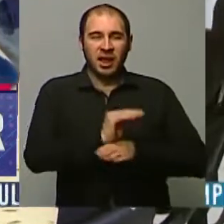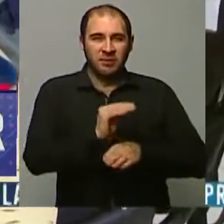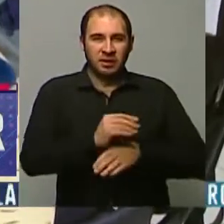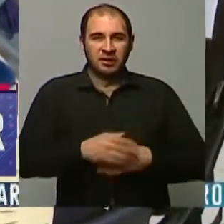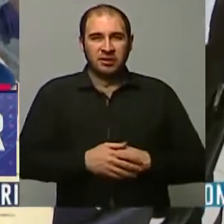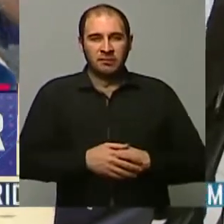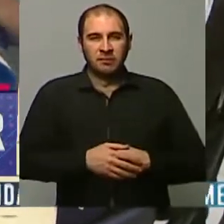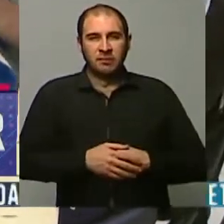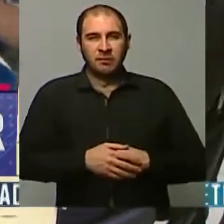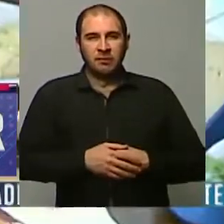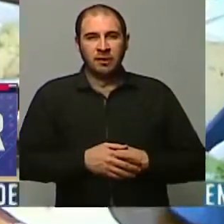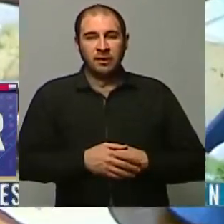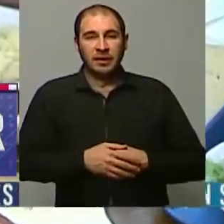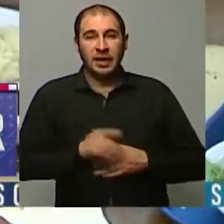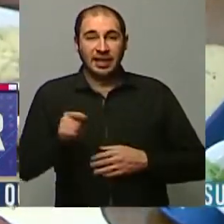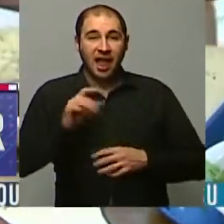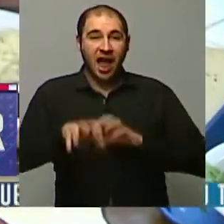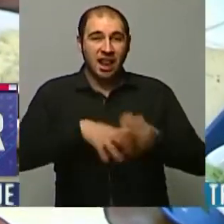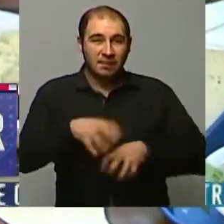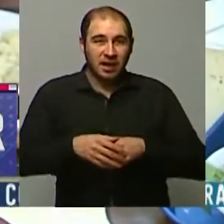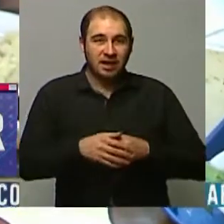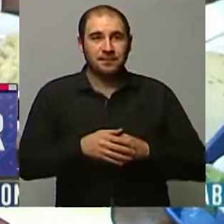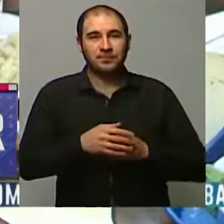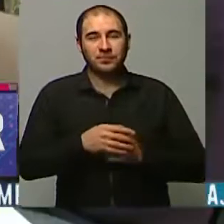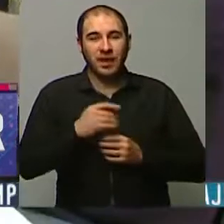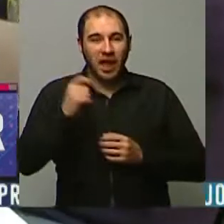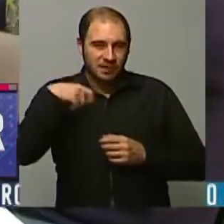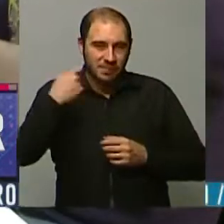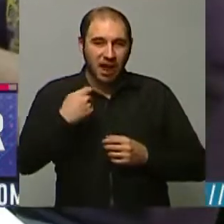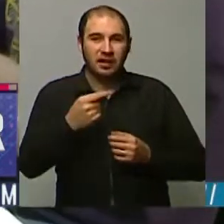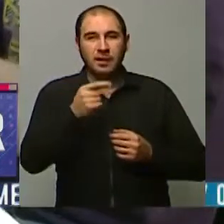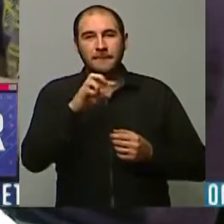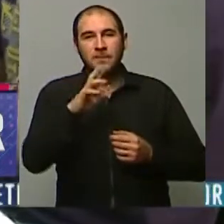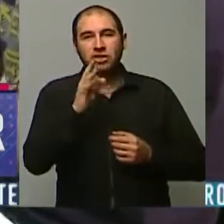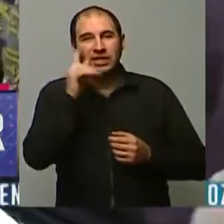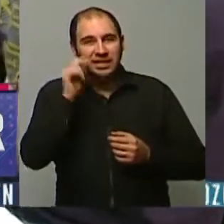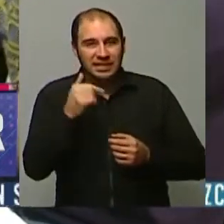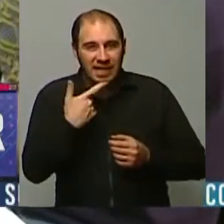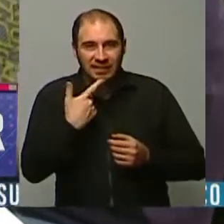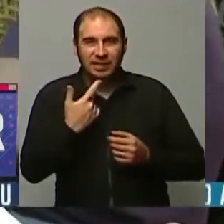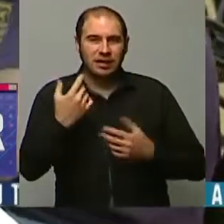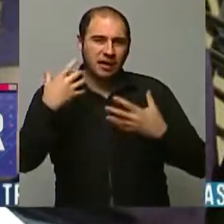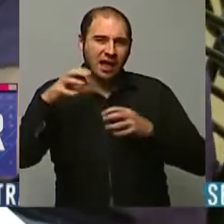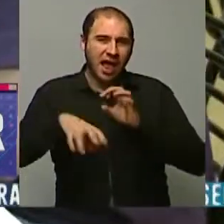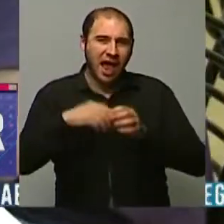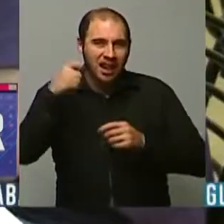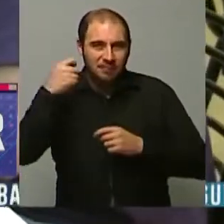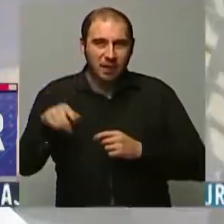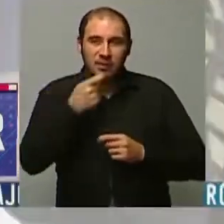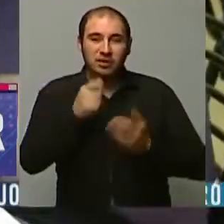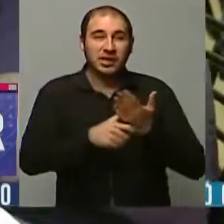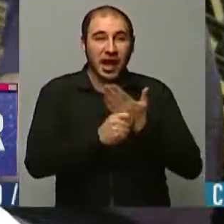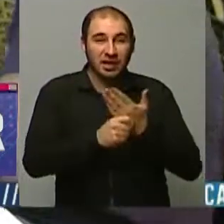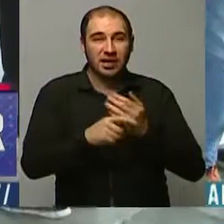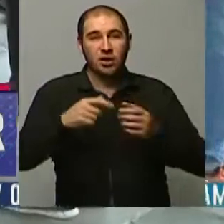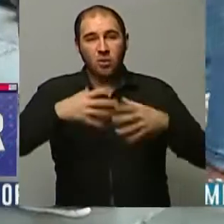alimentos de origen animal, la provisión de proteínas de alto valor biológico que vengan de la carne,